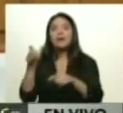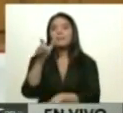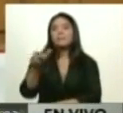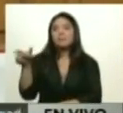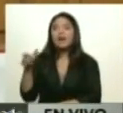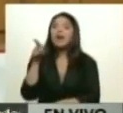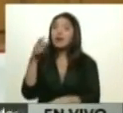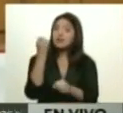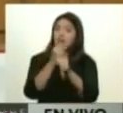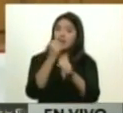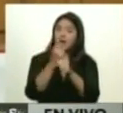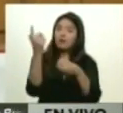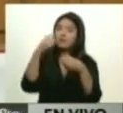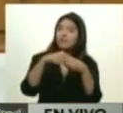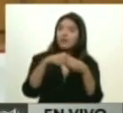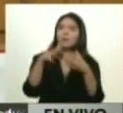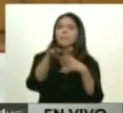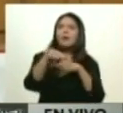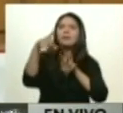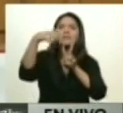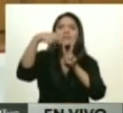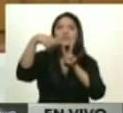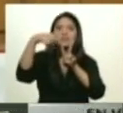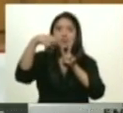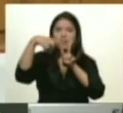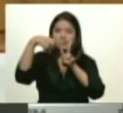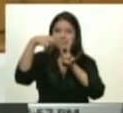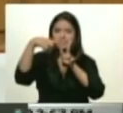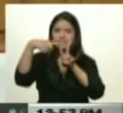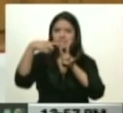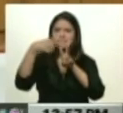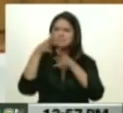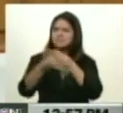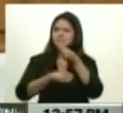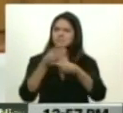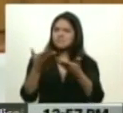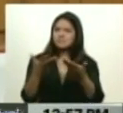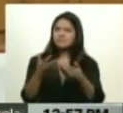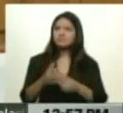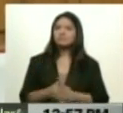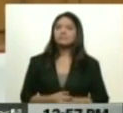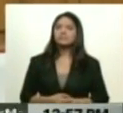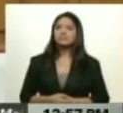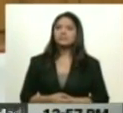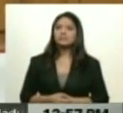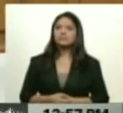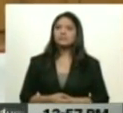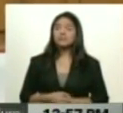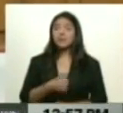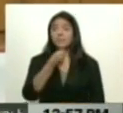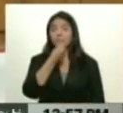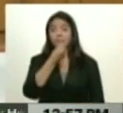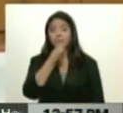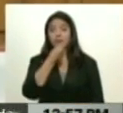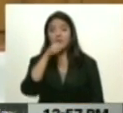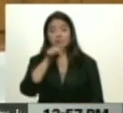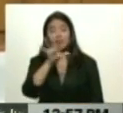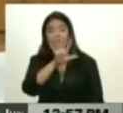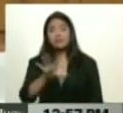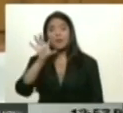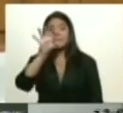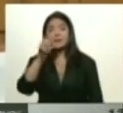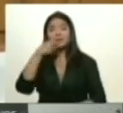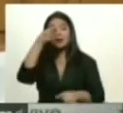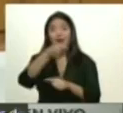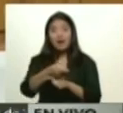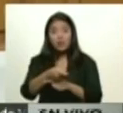para un medio del Estado, para Venezolana de Televisión. Y resulta que mi hermano, periodista de esta patria,